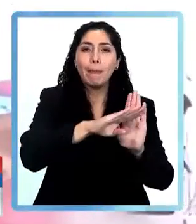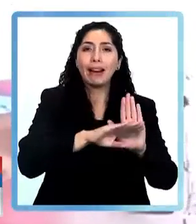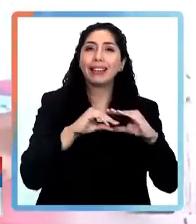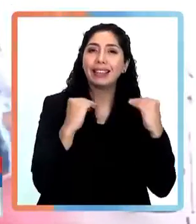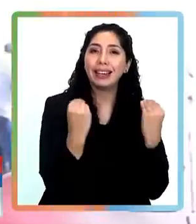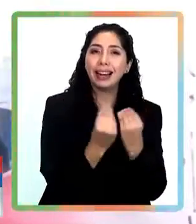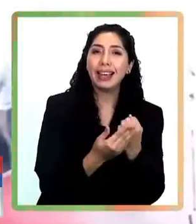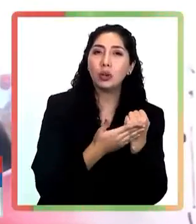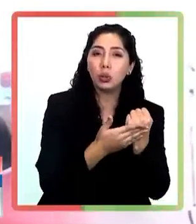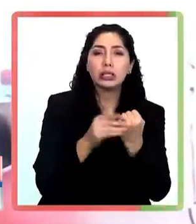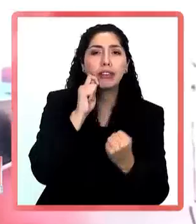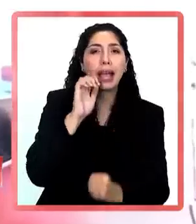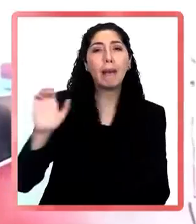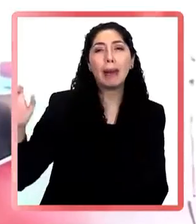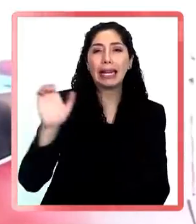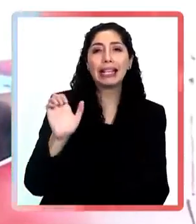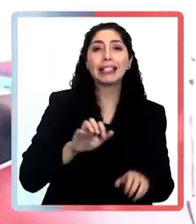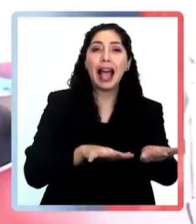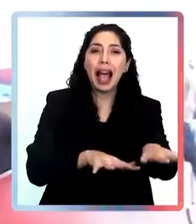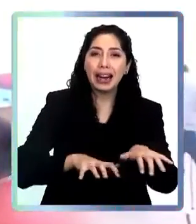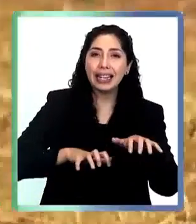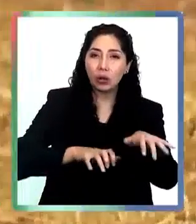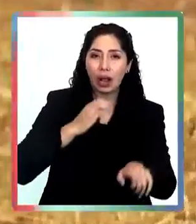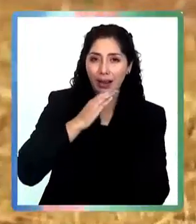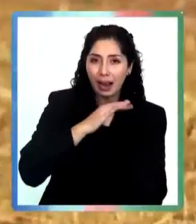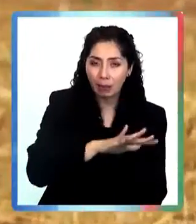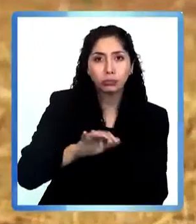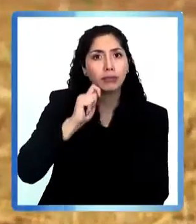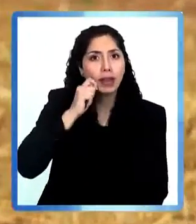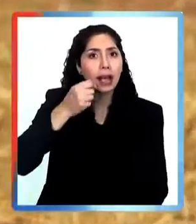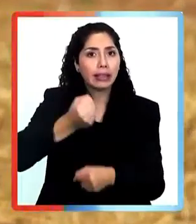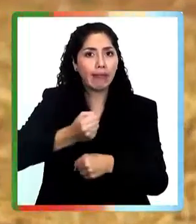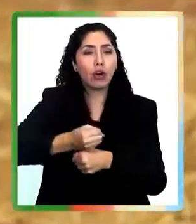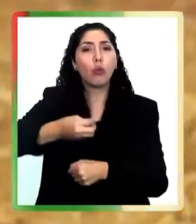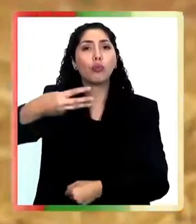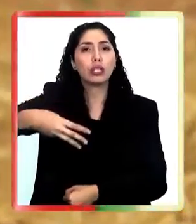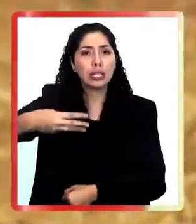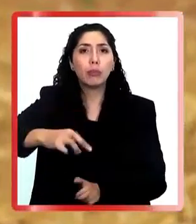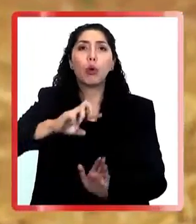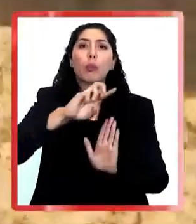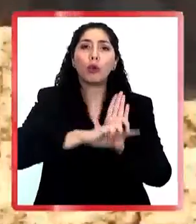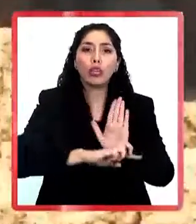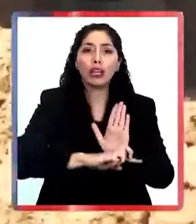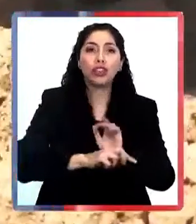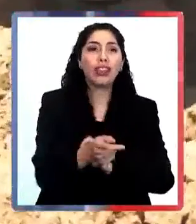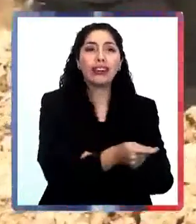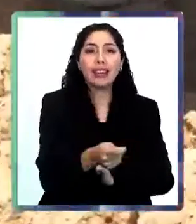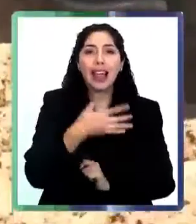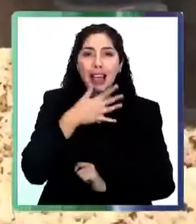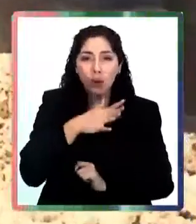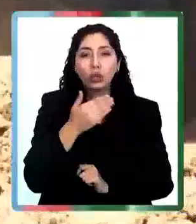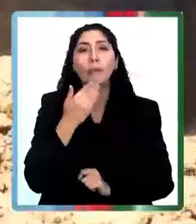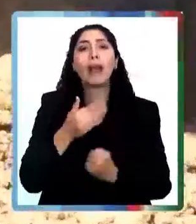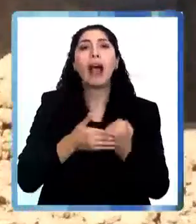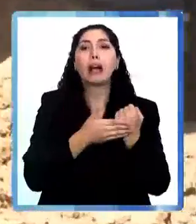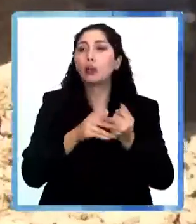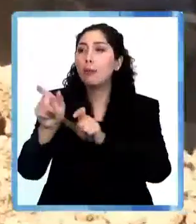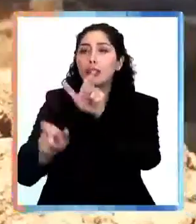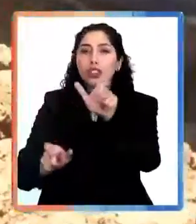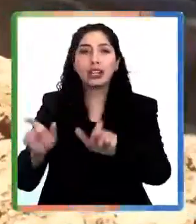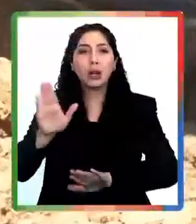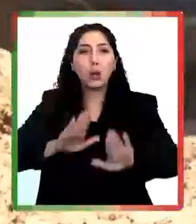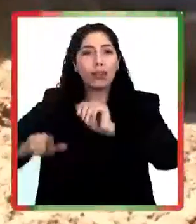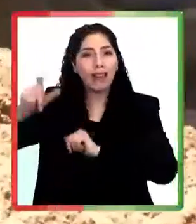que son declarados de emergencia agrícola qué significa esto trabajo con los municipios en proyectos de mini riego y también de ayuda criancero